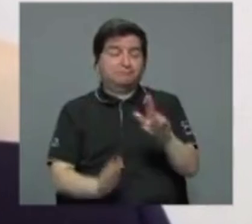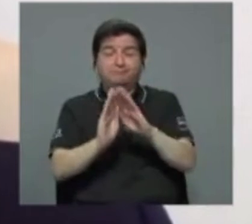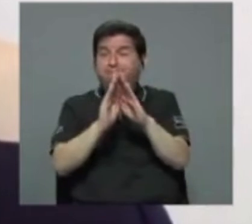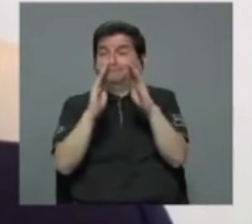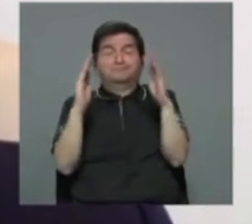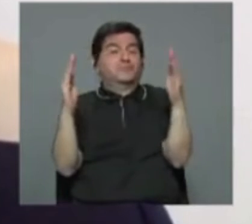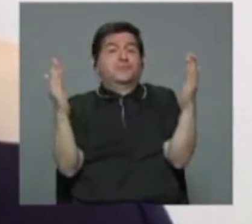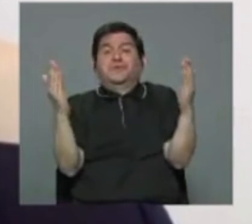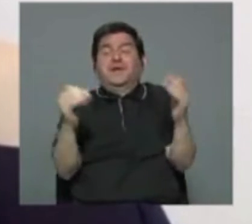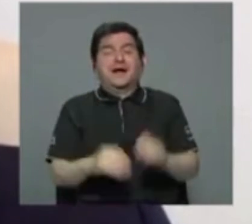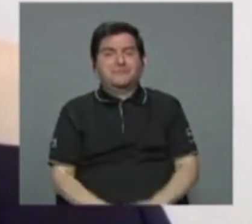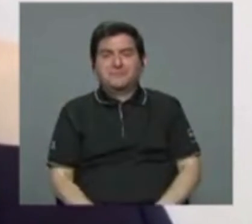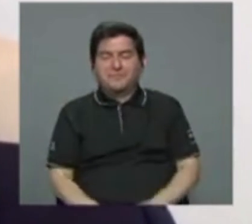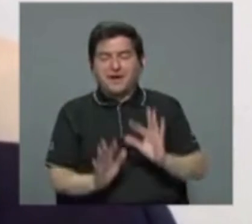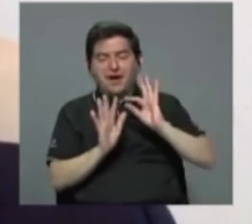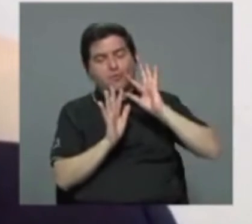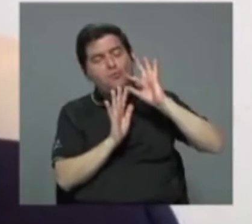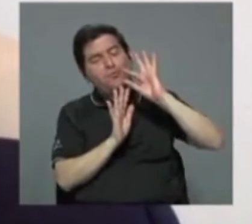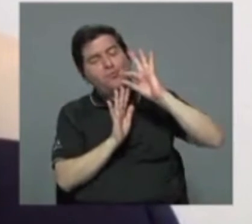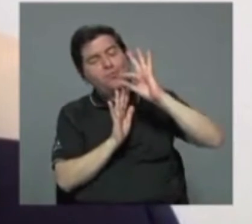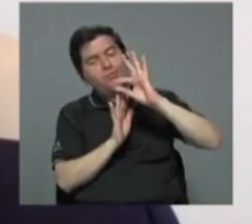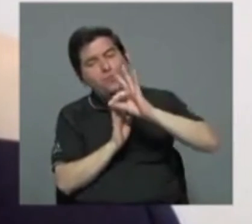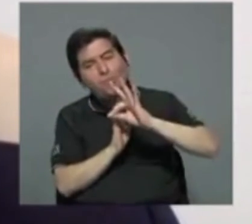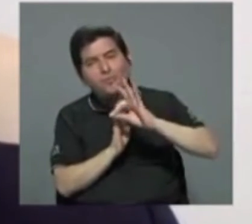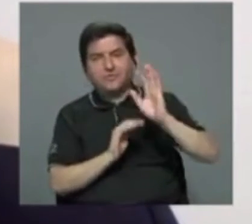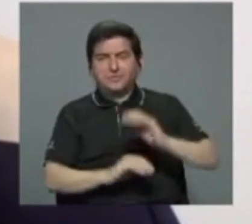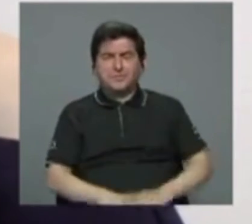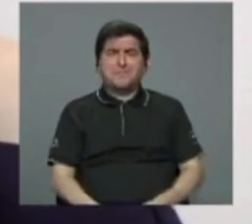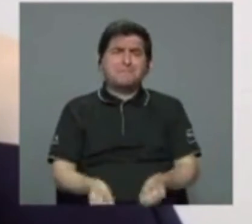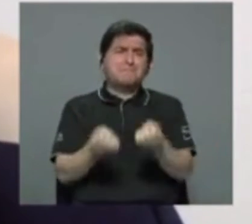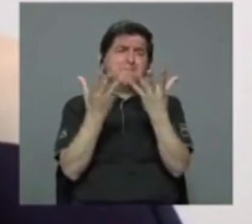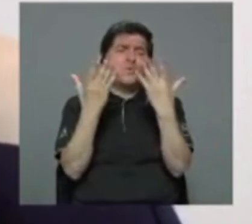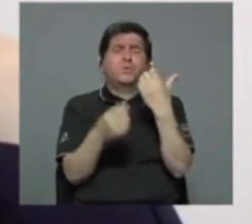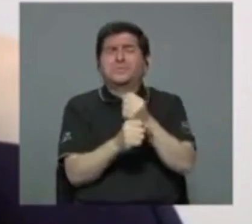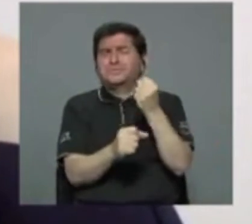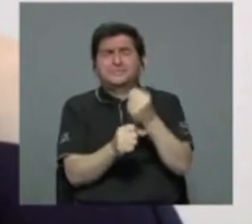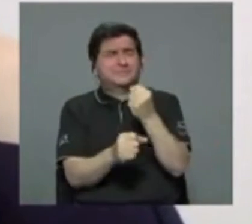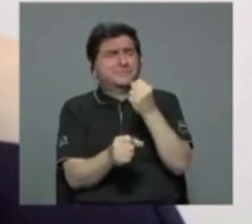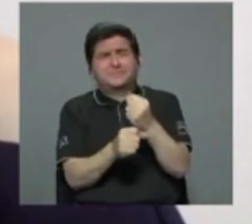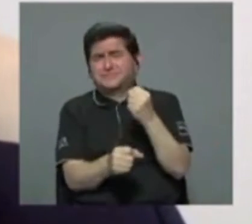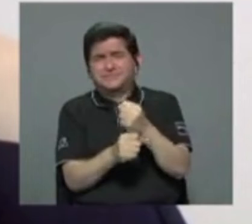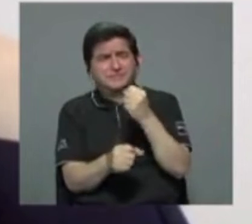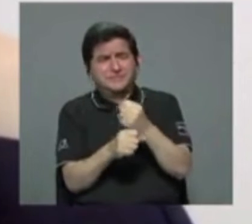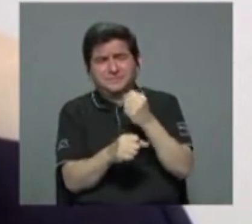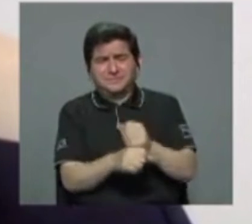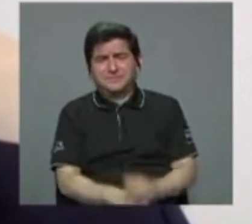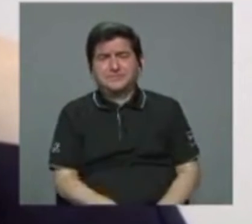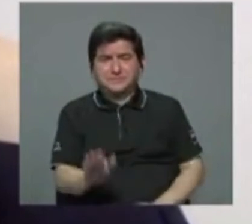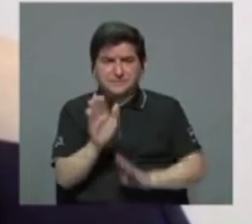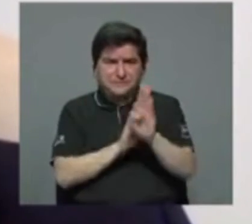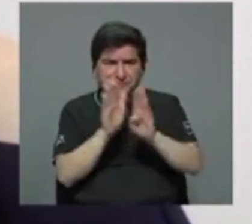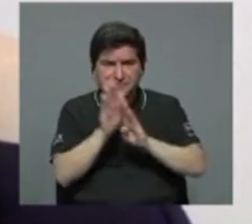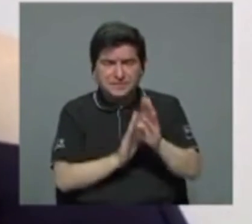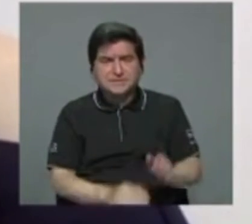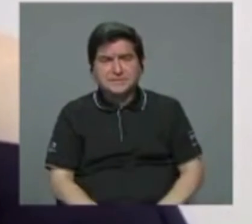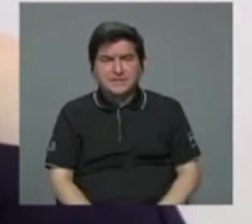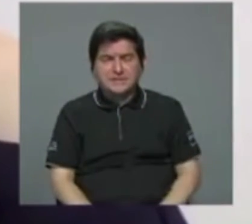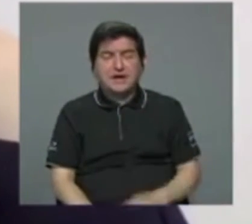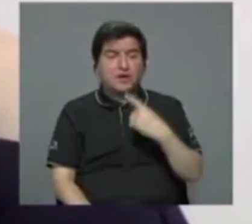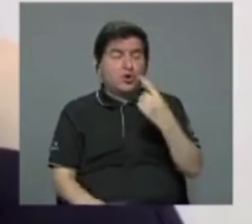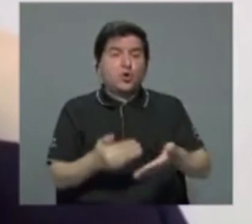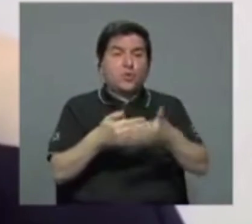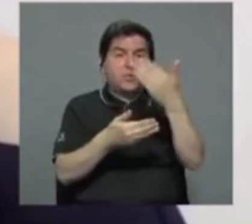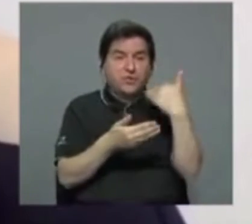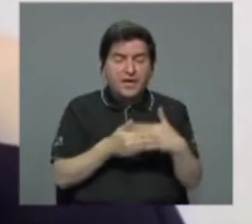amplio el abanico, son muchos los trabajos que desarrolla como decía